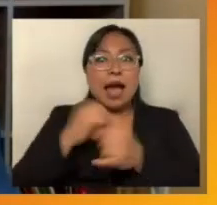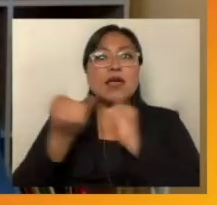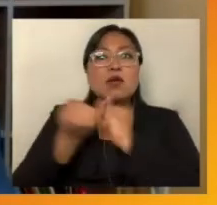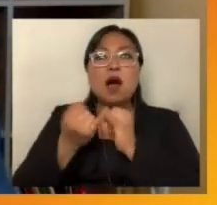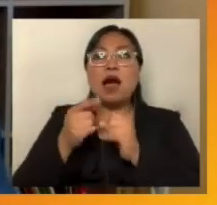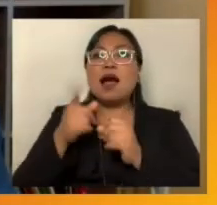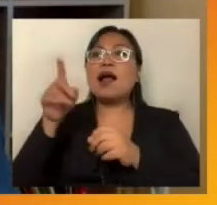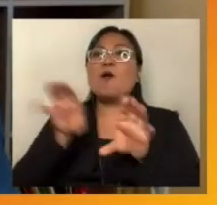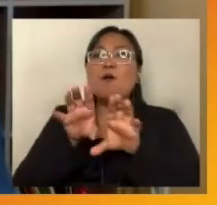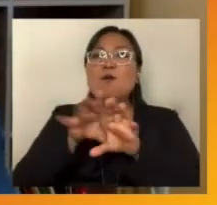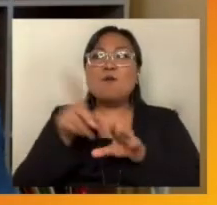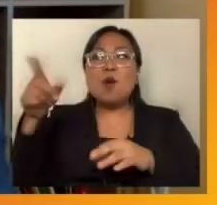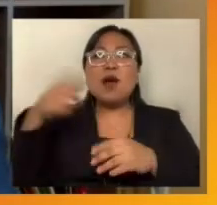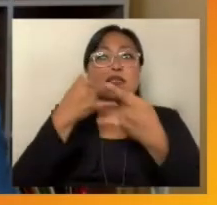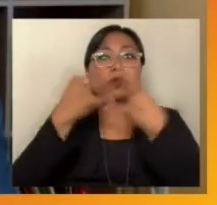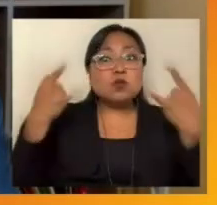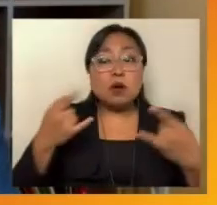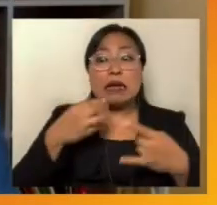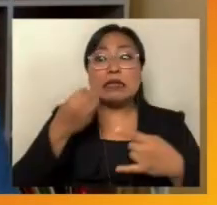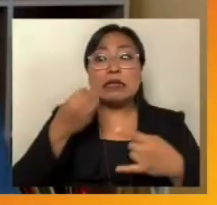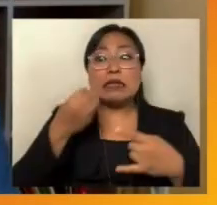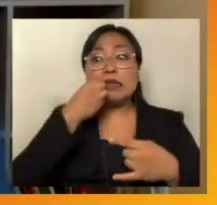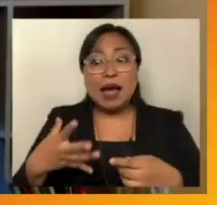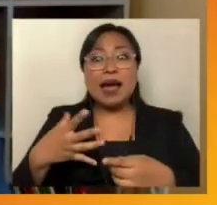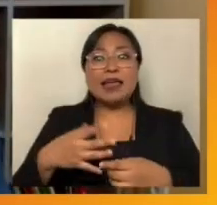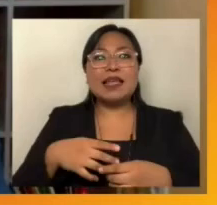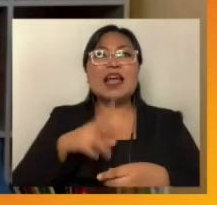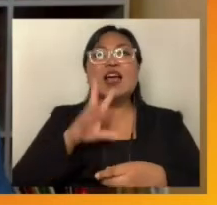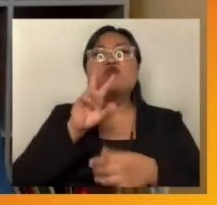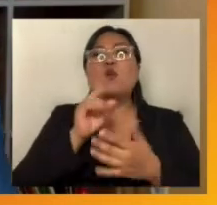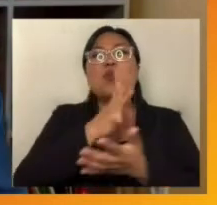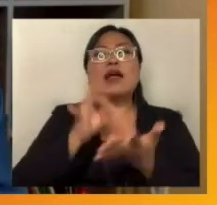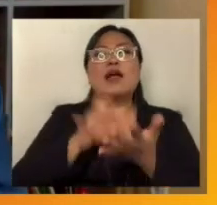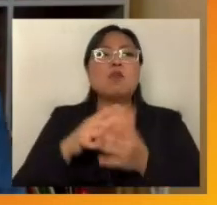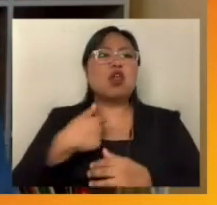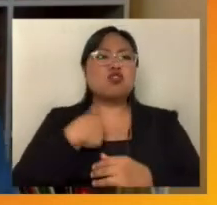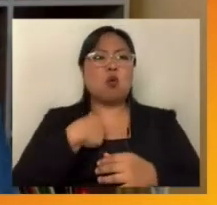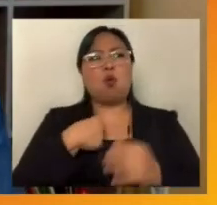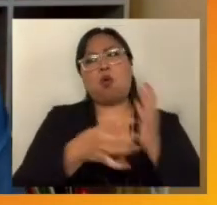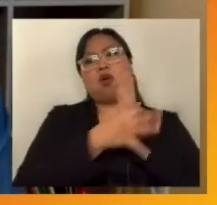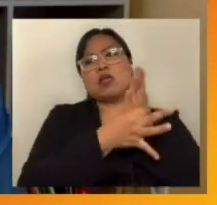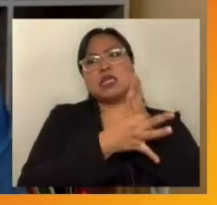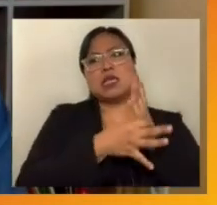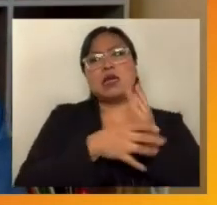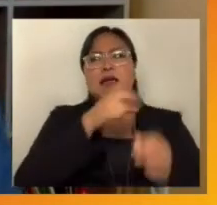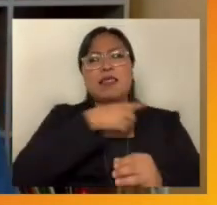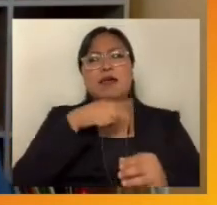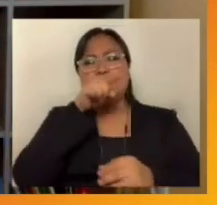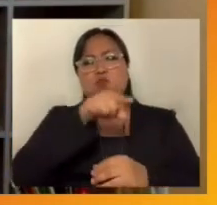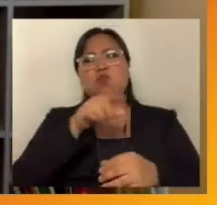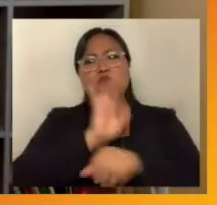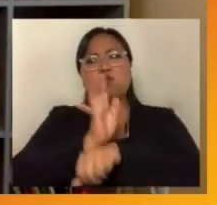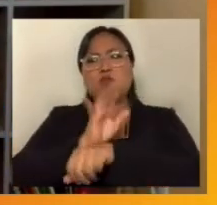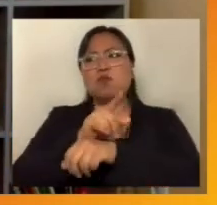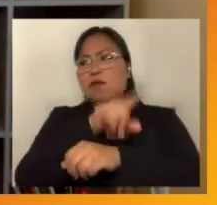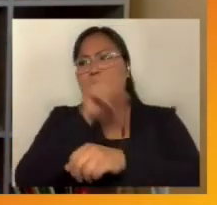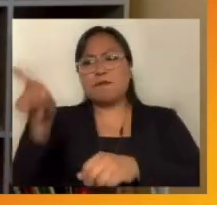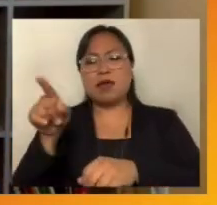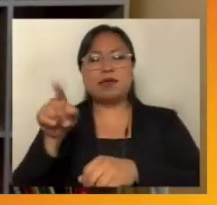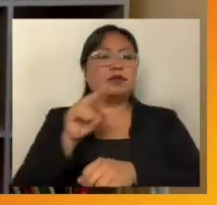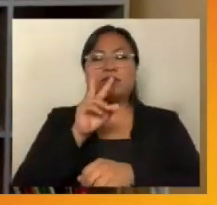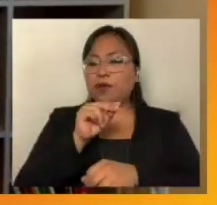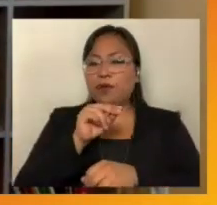es interesante, pero no le dices que la vayas a ver porque lo dices tú. Entonces, me parece que es importante que las ONGs